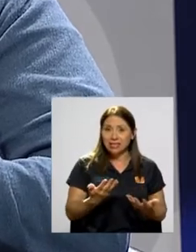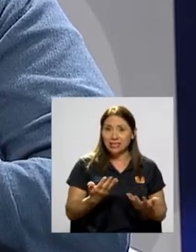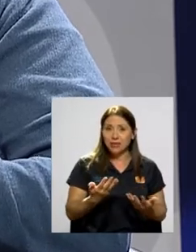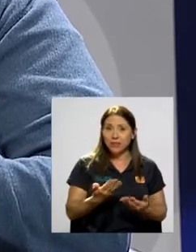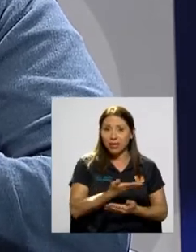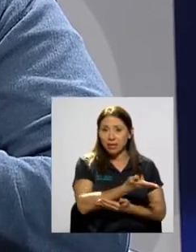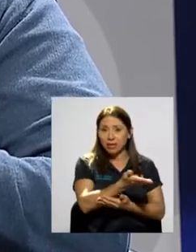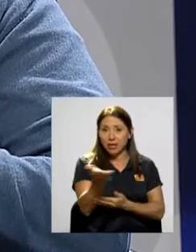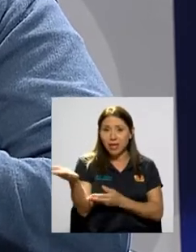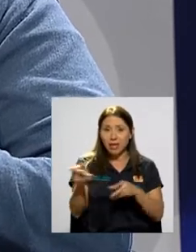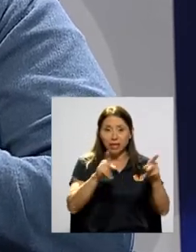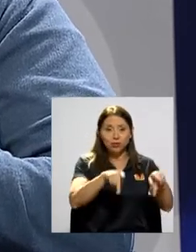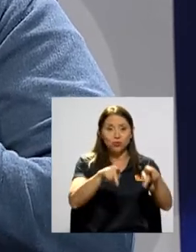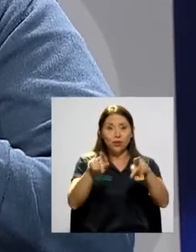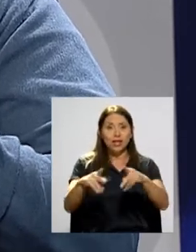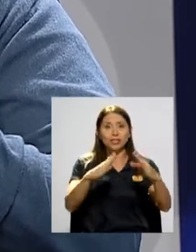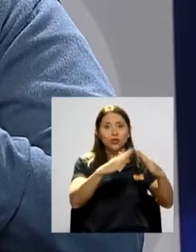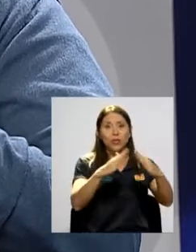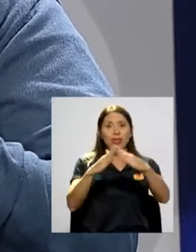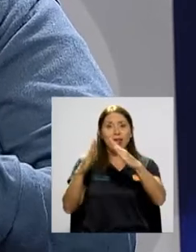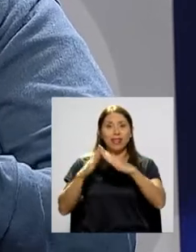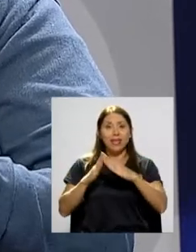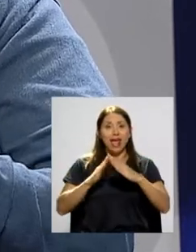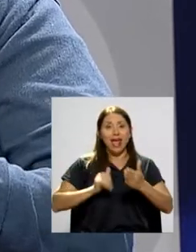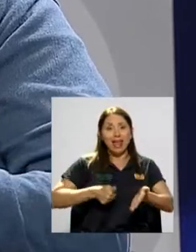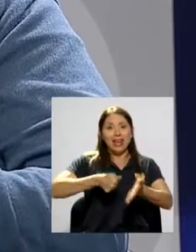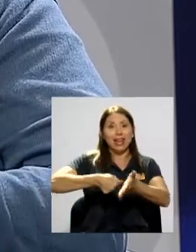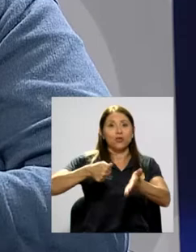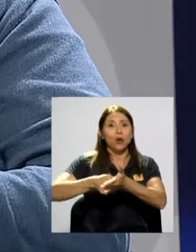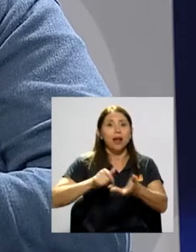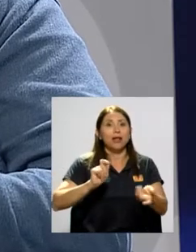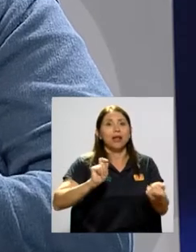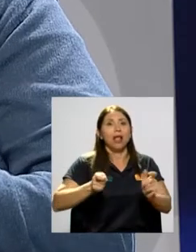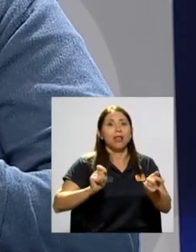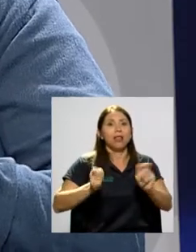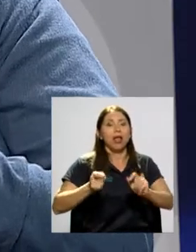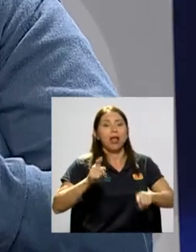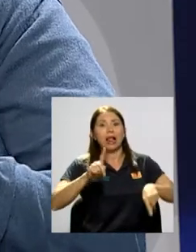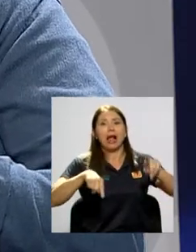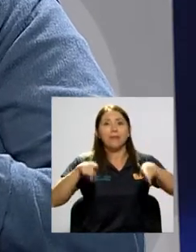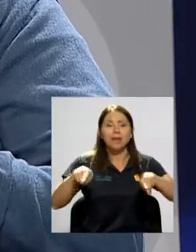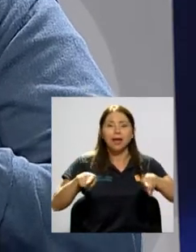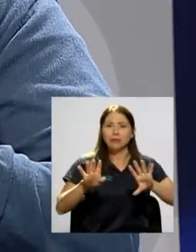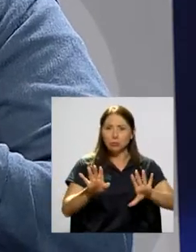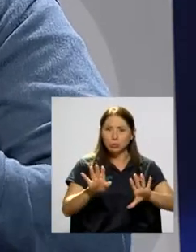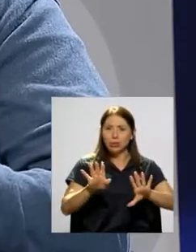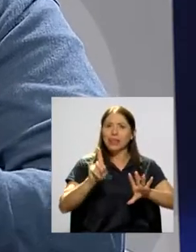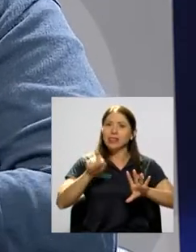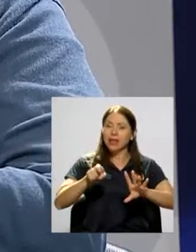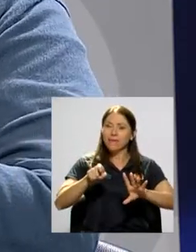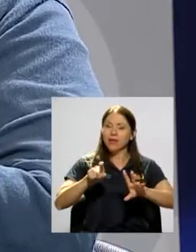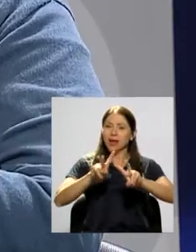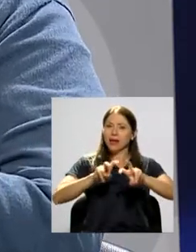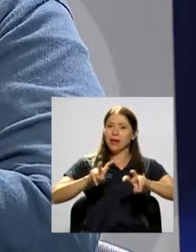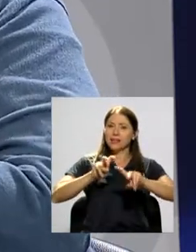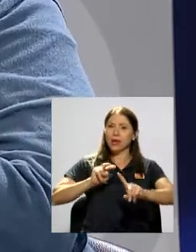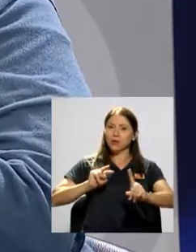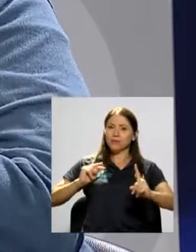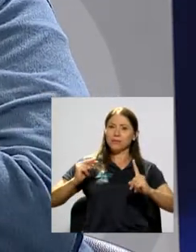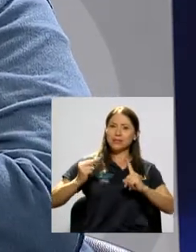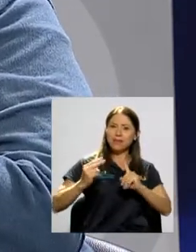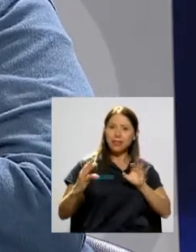ciudadanía electoral volátil, más bien habría que analizarlo en perspectiva, ¿verdad? Uh-huh. No de alguna manera endosarle